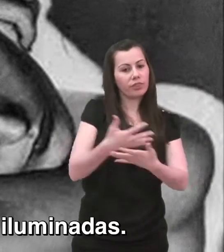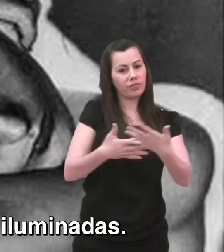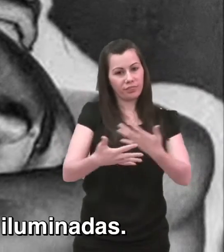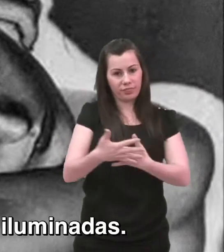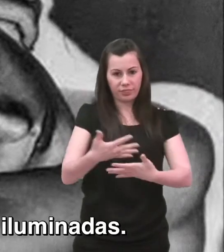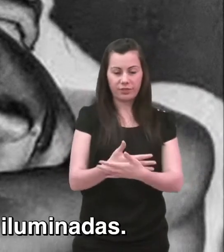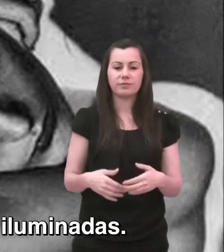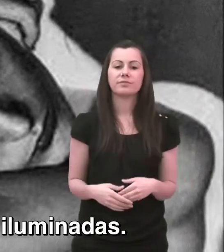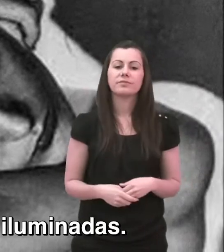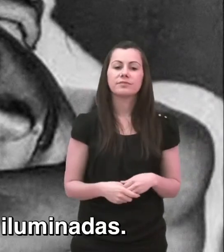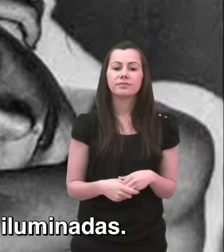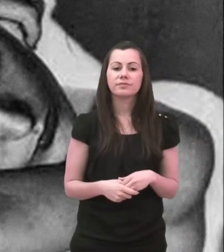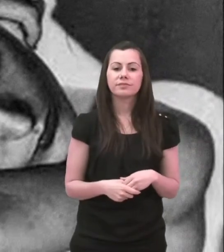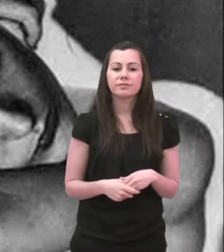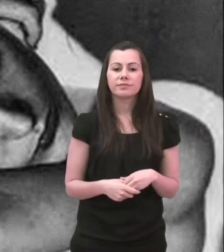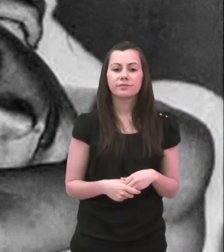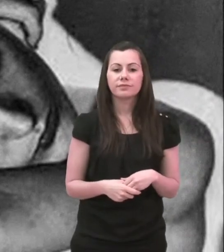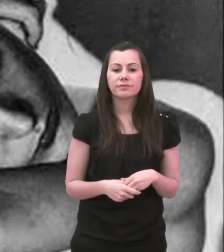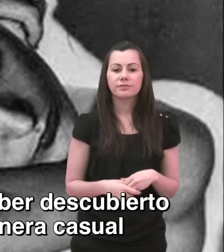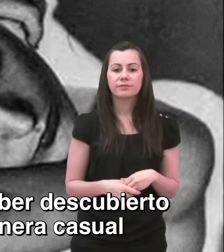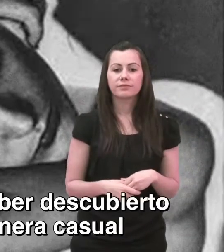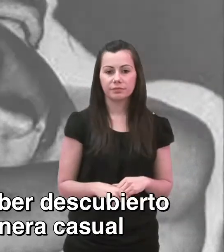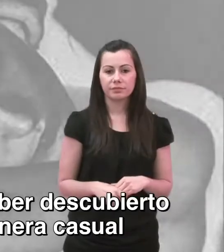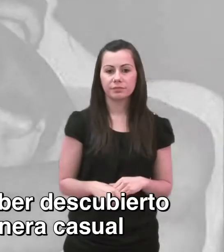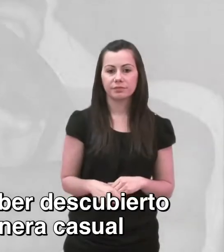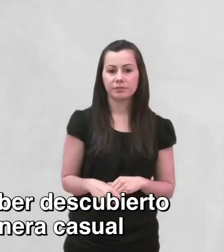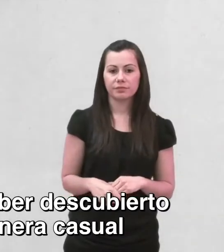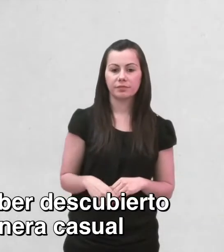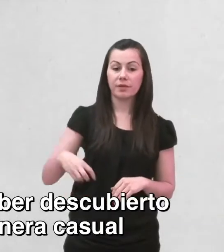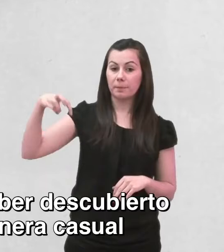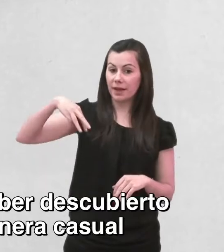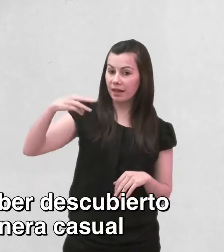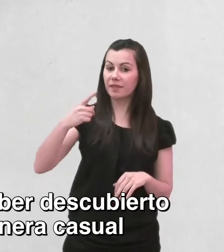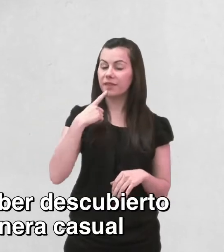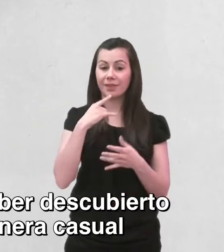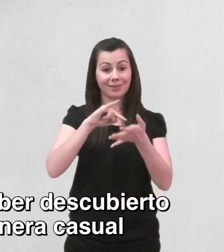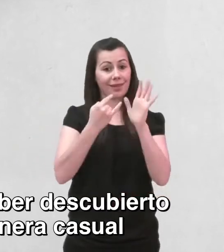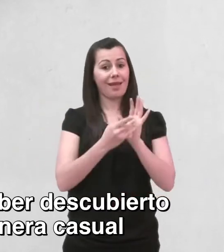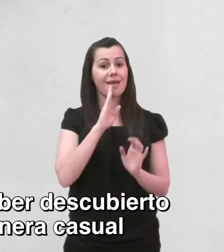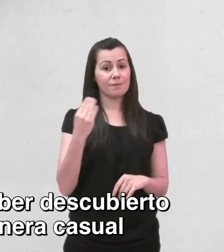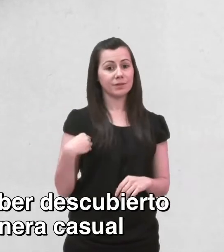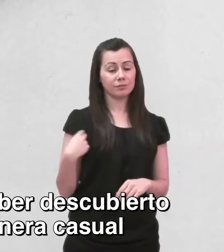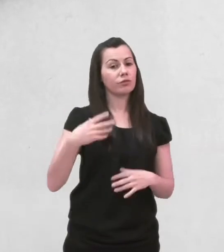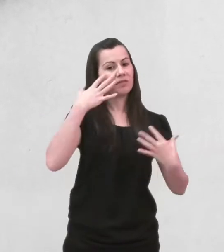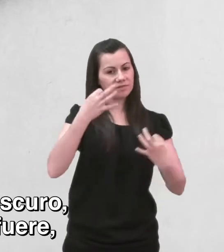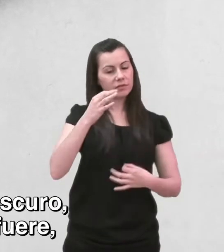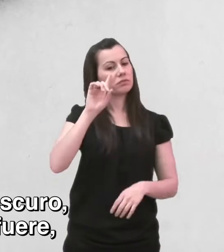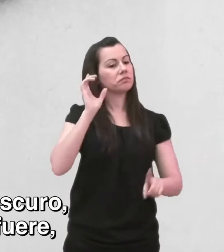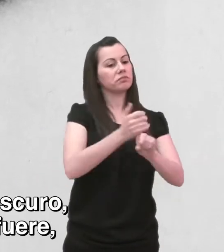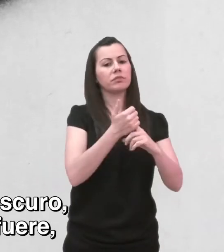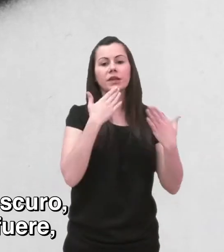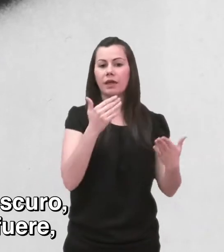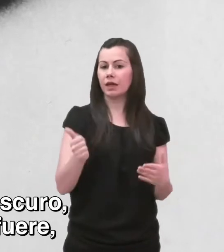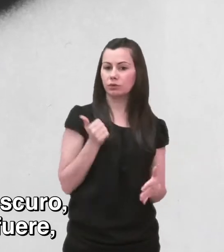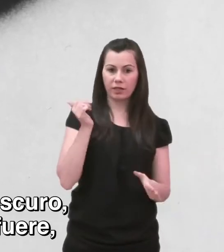partes originalmente más iluminadas. Man Ray aseguraba haber descubierto esta técnica de manera casual en el cuarto